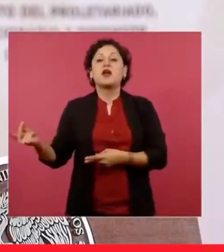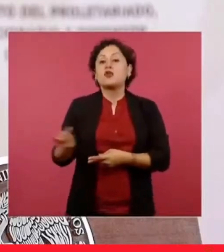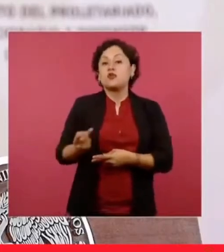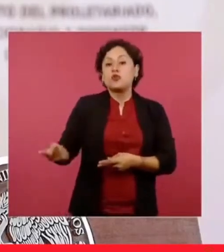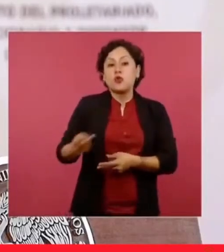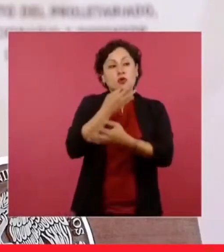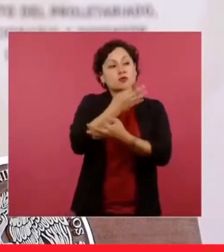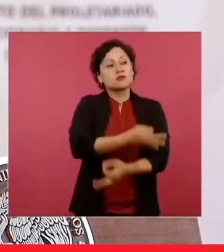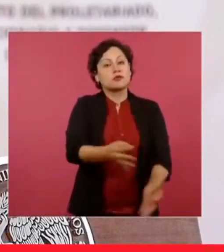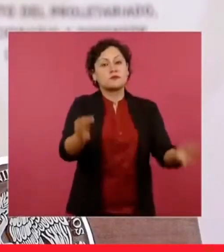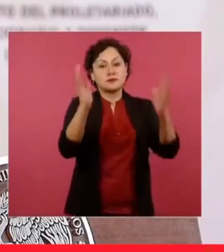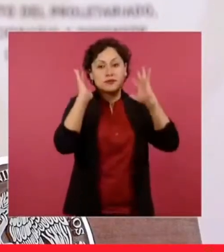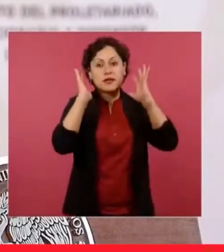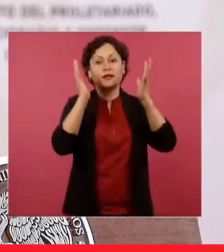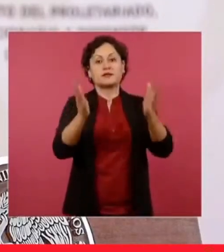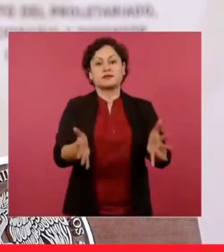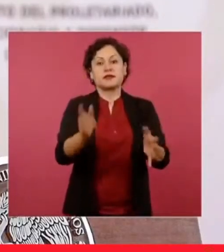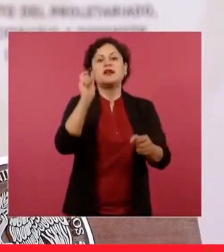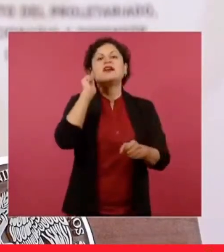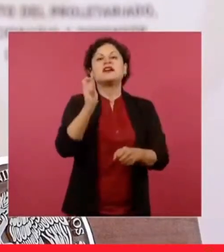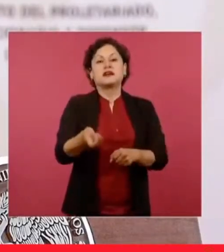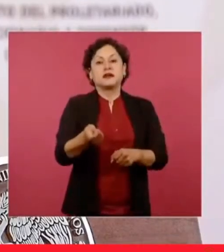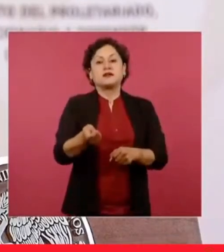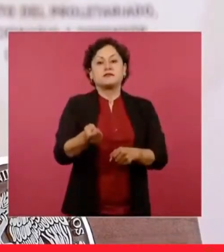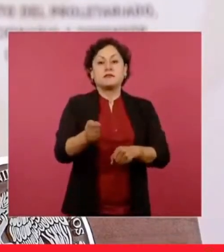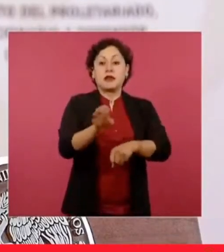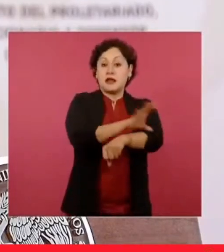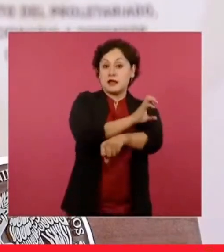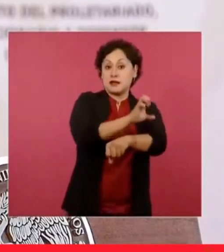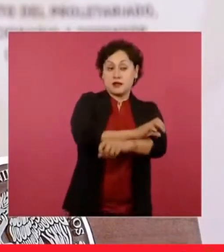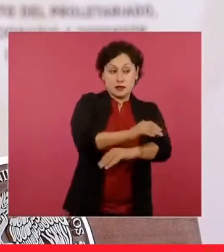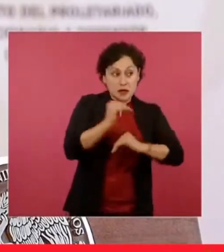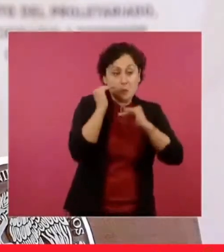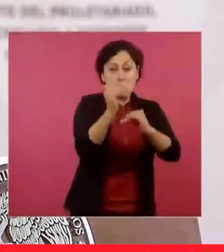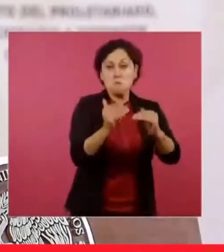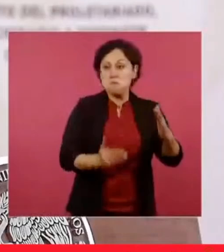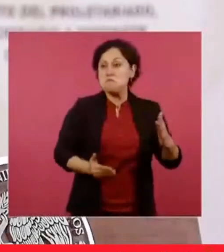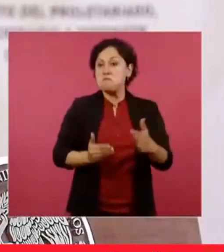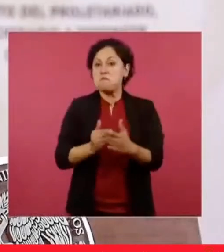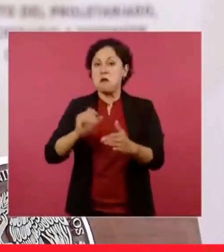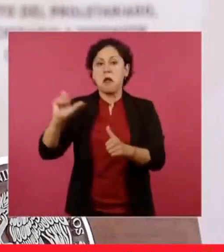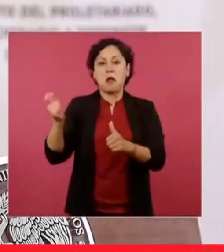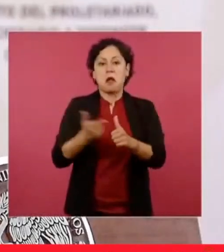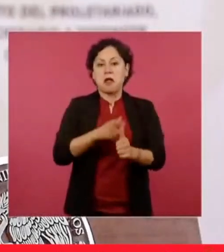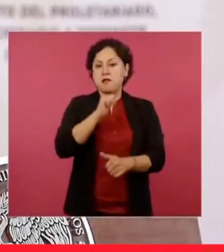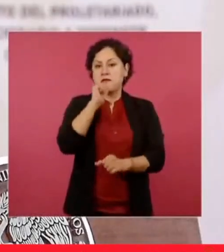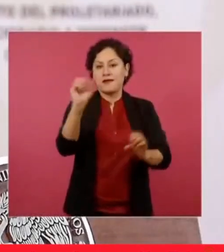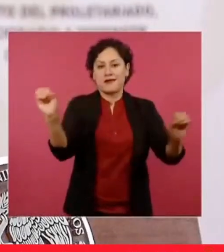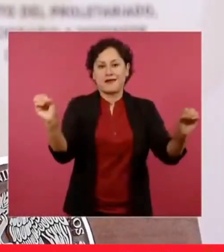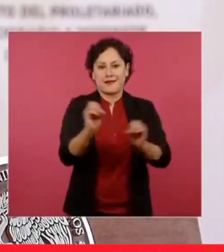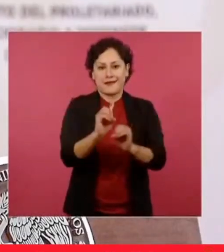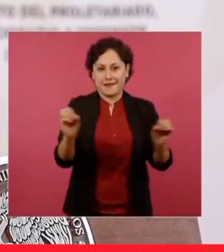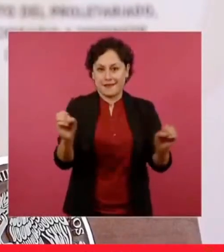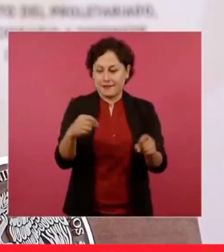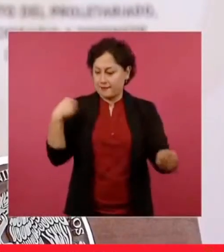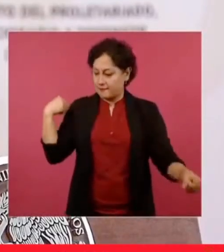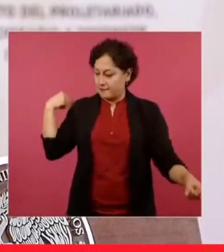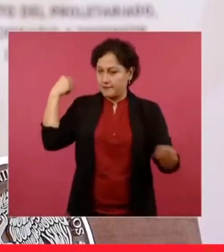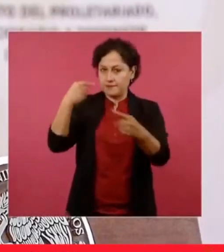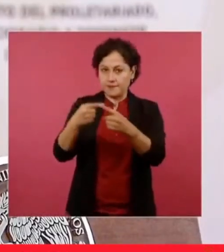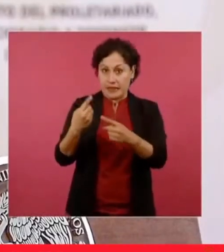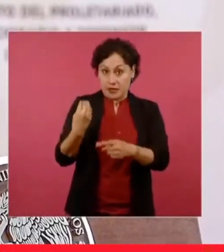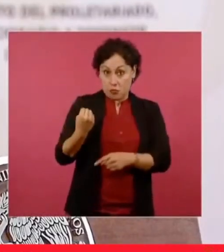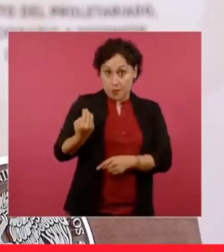que no se han presentado restricciones en el suministro de energía eléctrica desde el 9 de mayo. Las